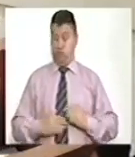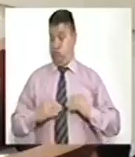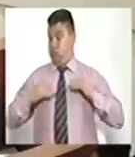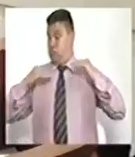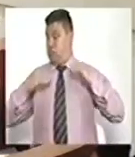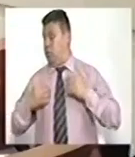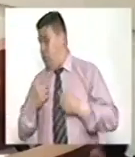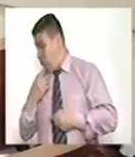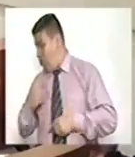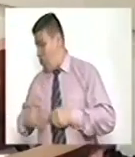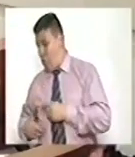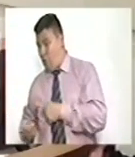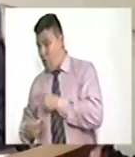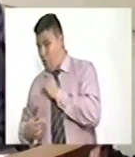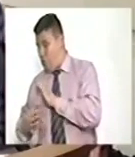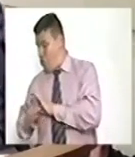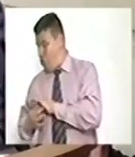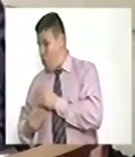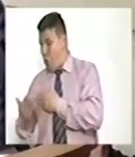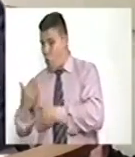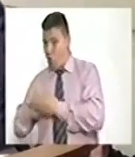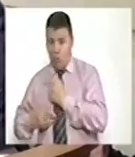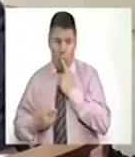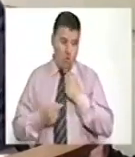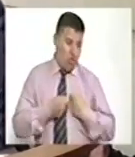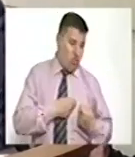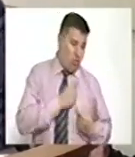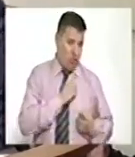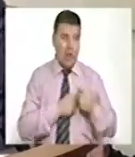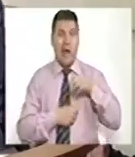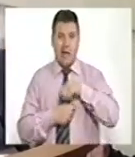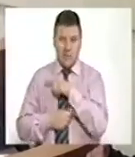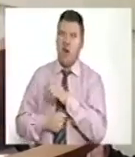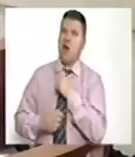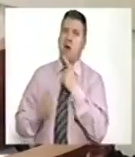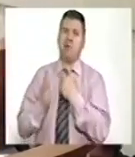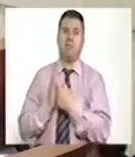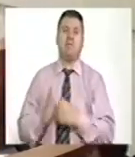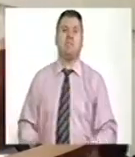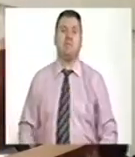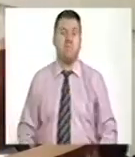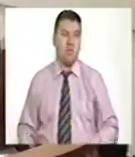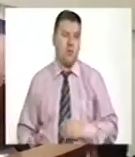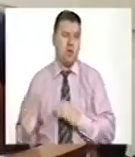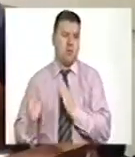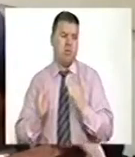Y voy a hablar del acervo probatorio, y en este orden de ideas,